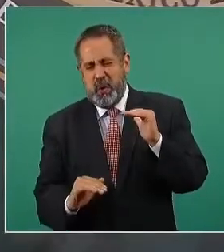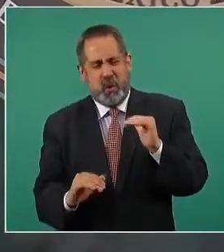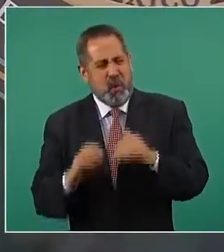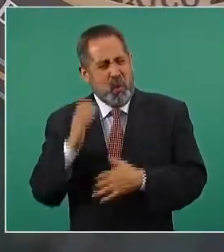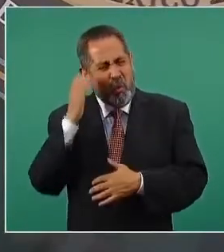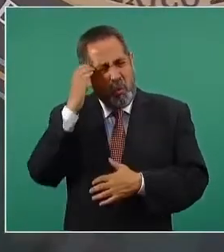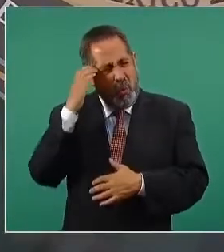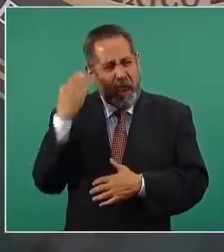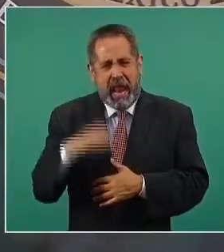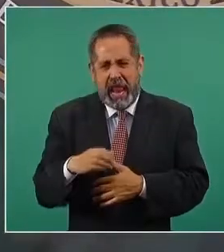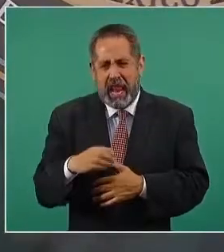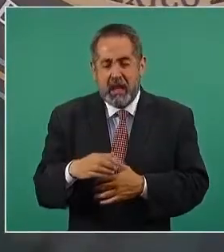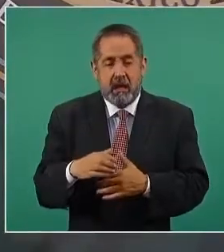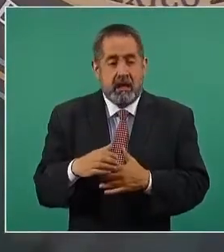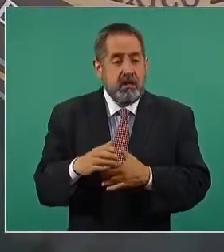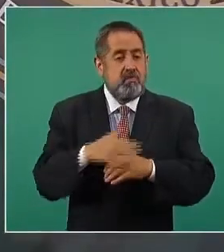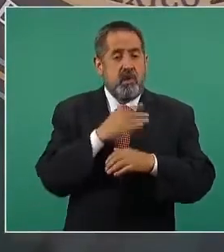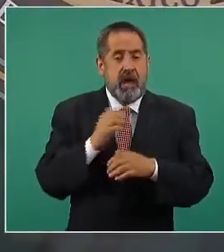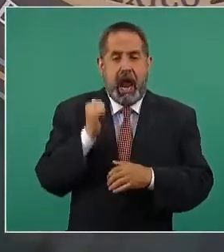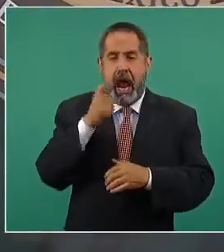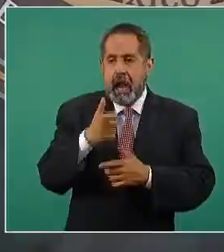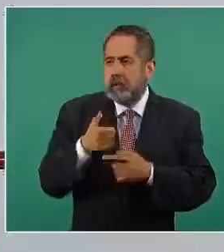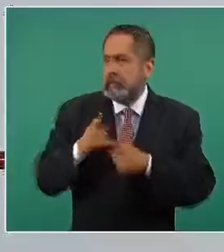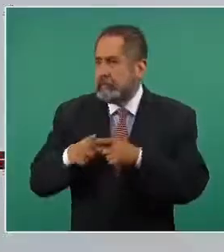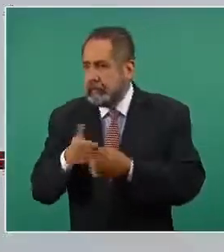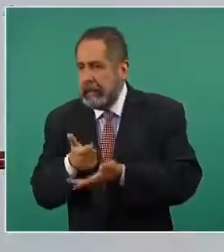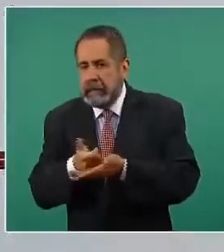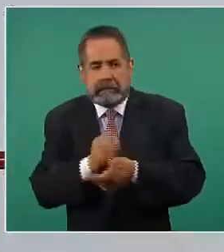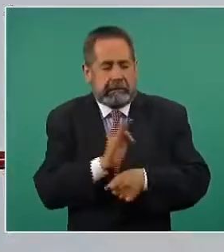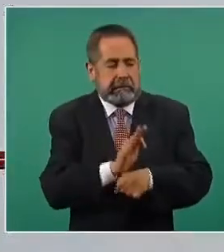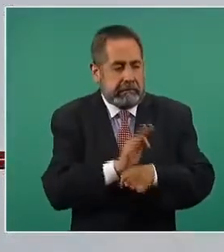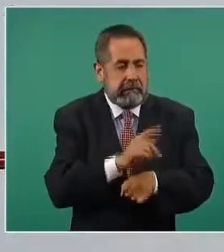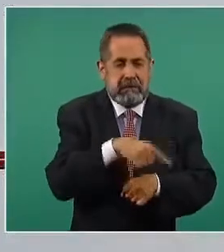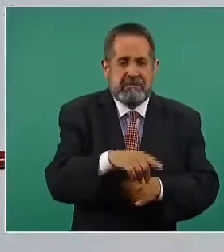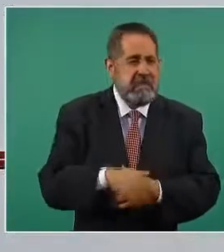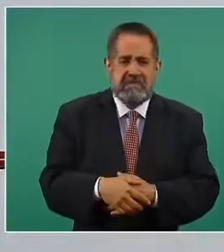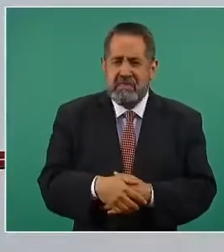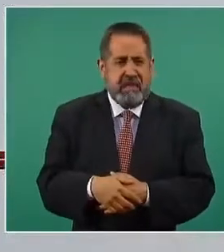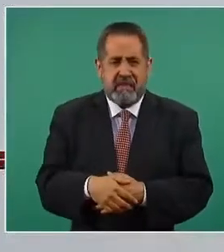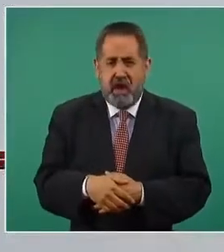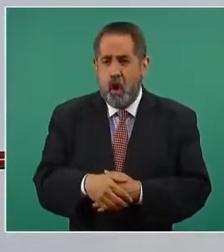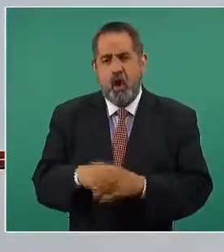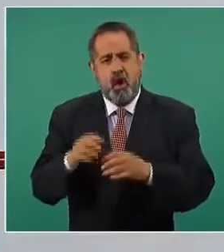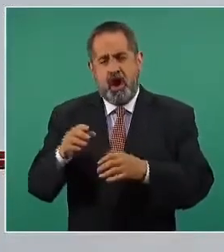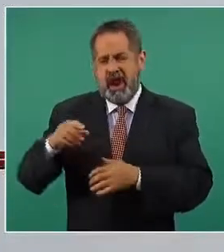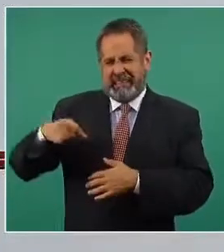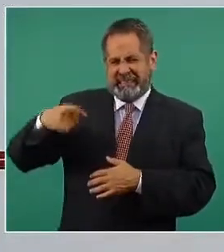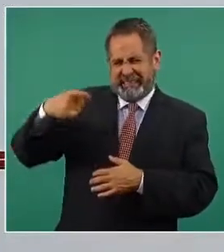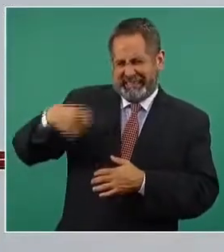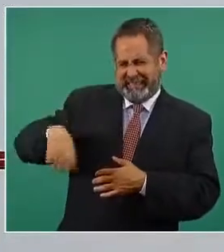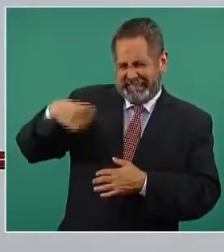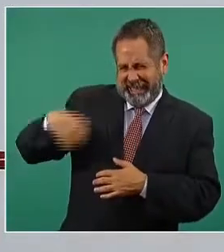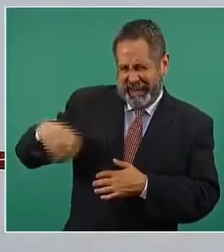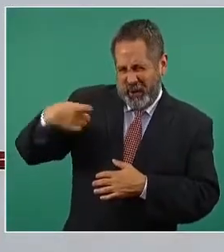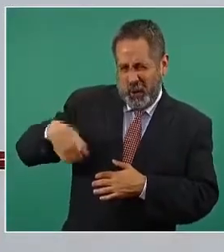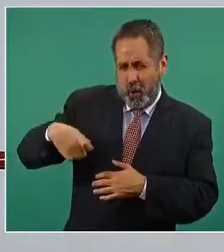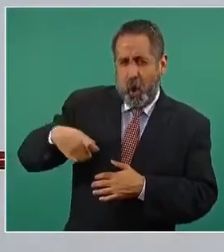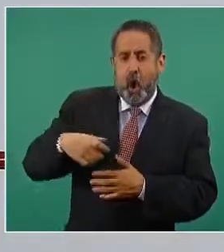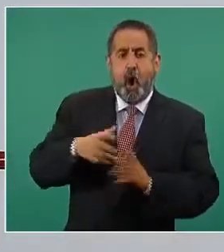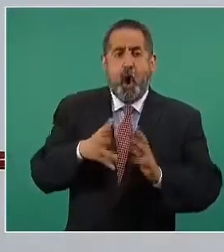hay estado intermedio, se es rico o miserable,